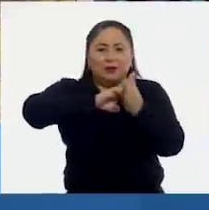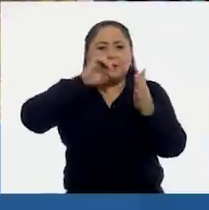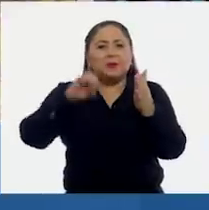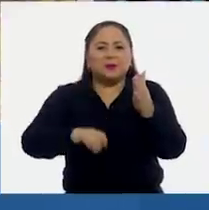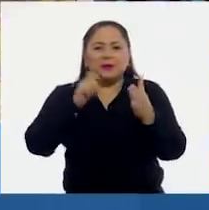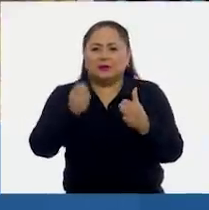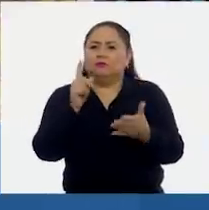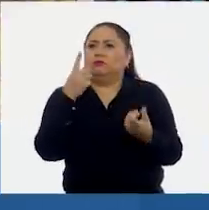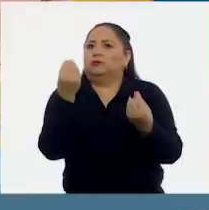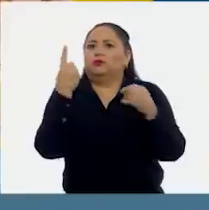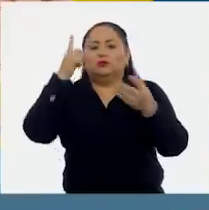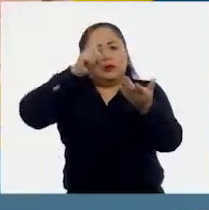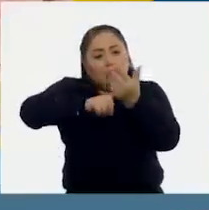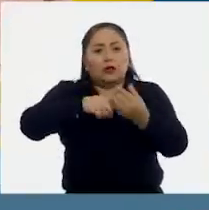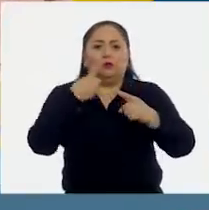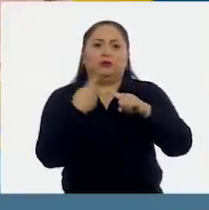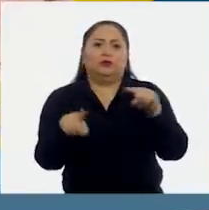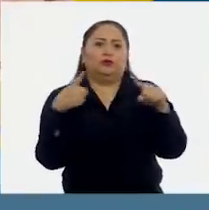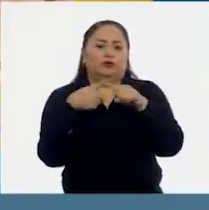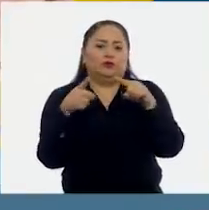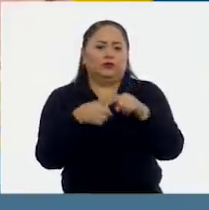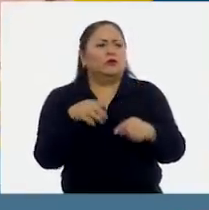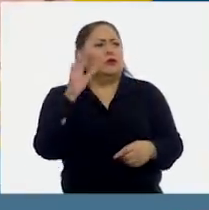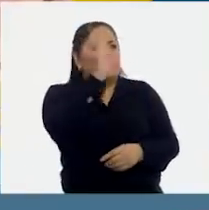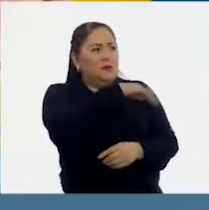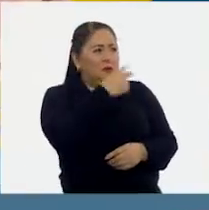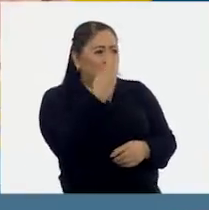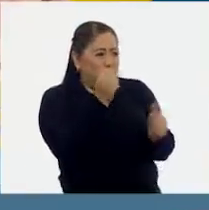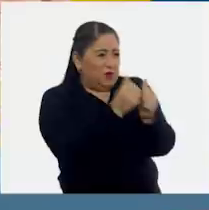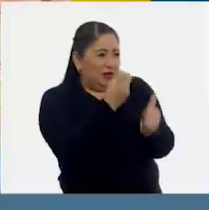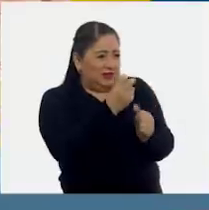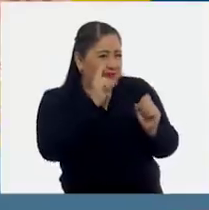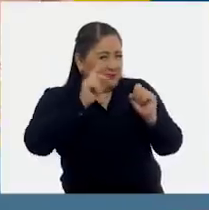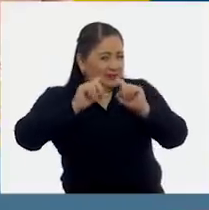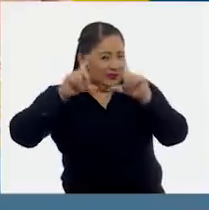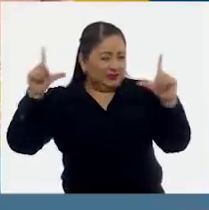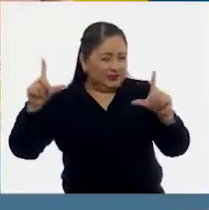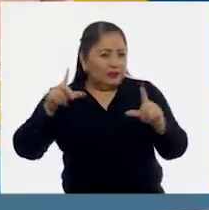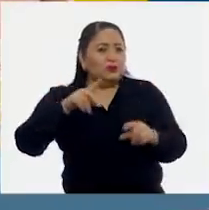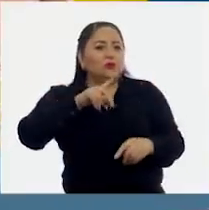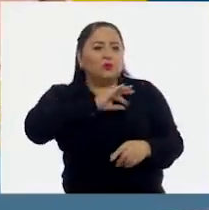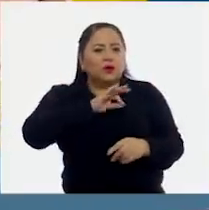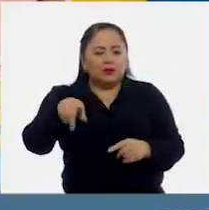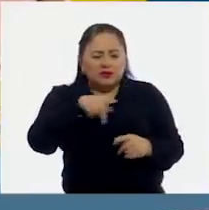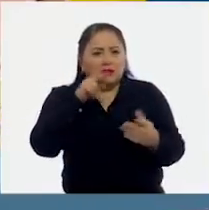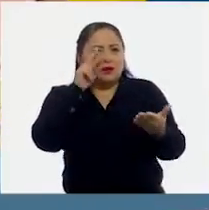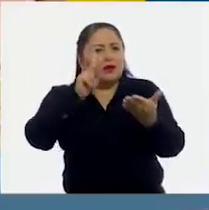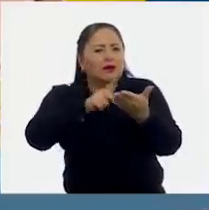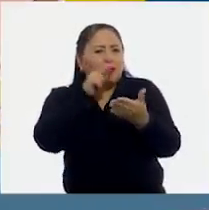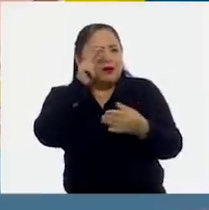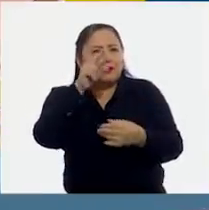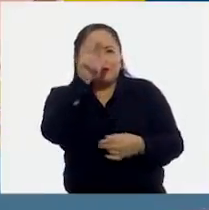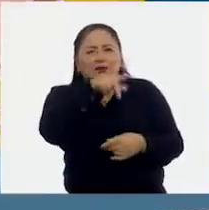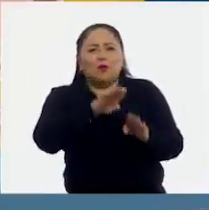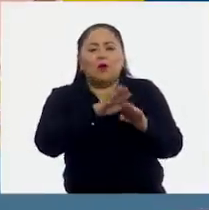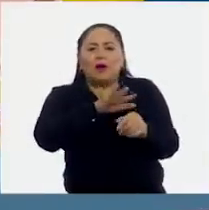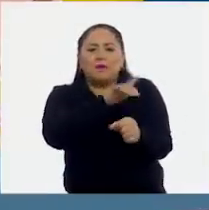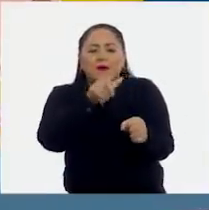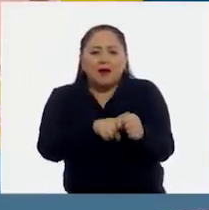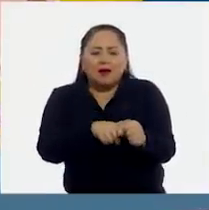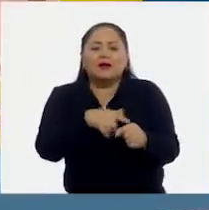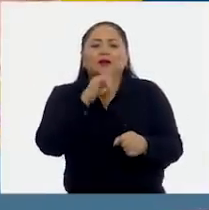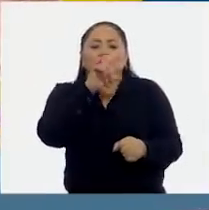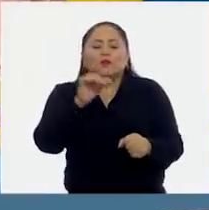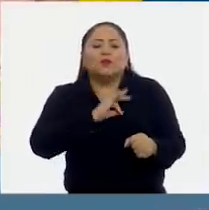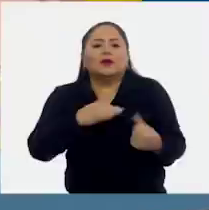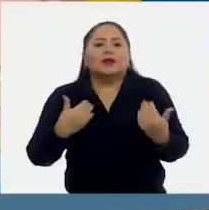son muchísimos. Maestra, con esta clasificación he podido repasar las características de los seres vivos y